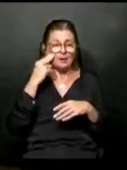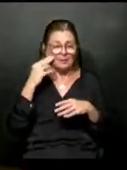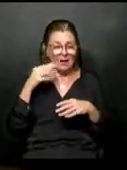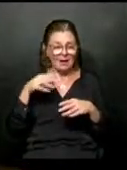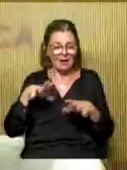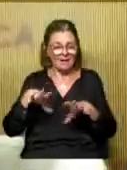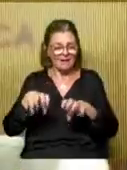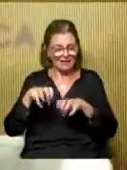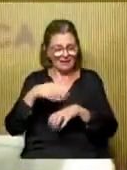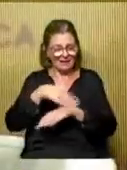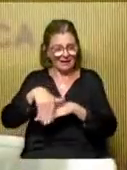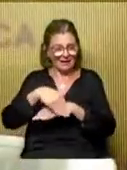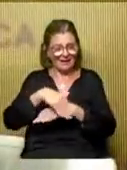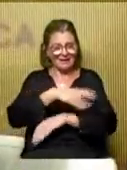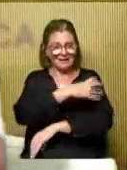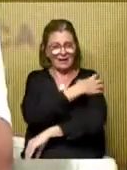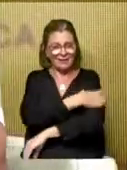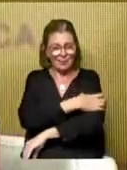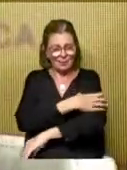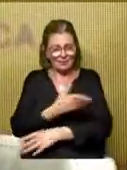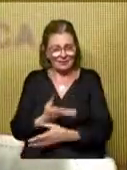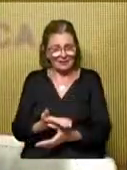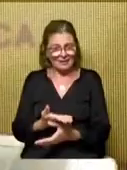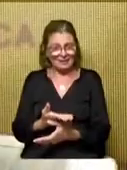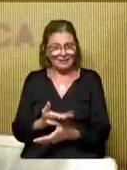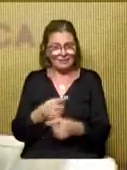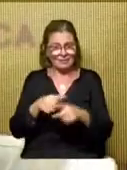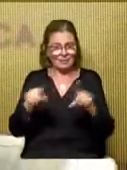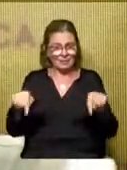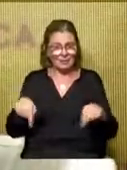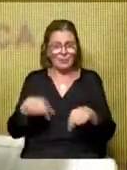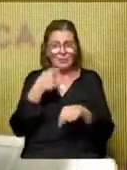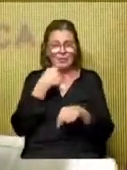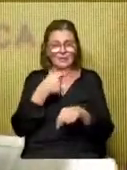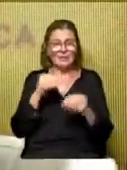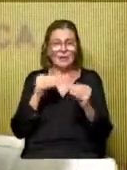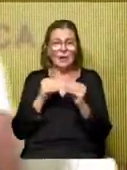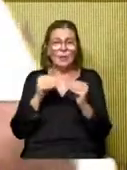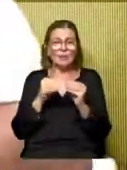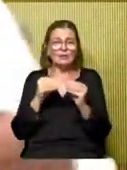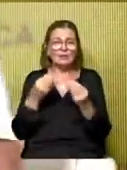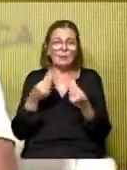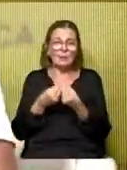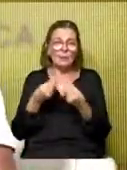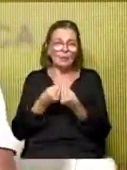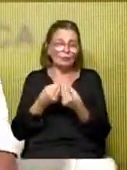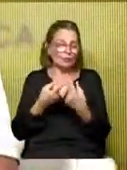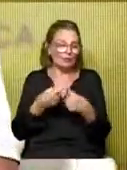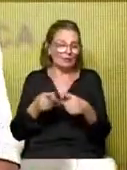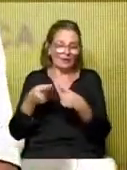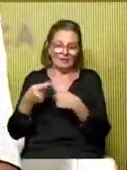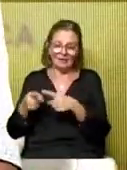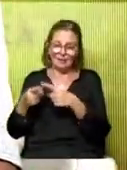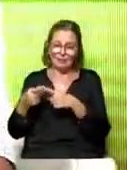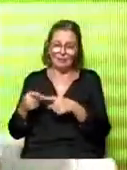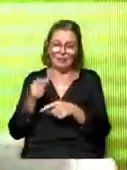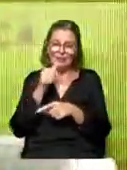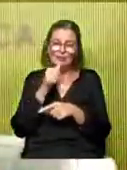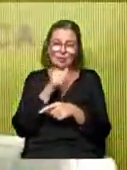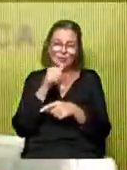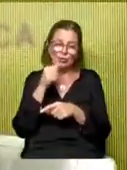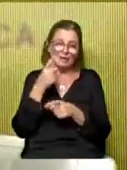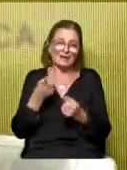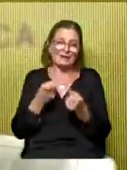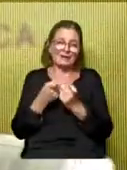parte, los asentamientos, como bien decía la compañera, tienen múltiples aspectos que resolver. Pero